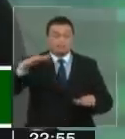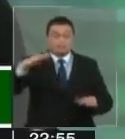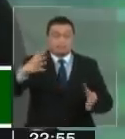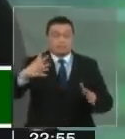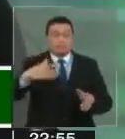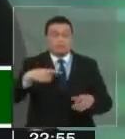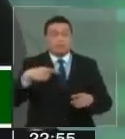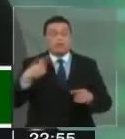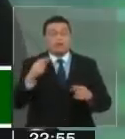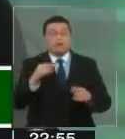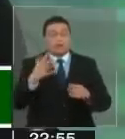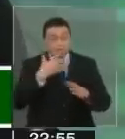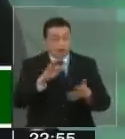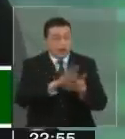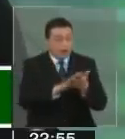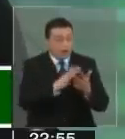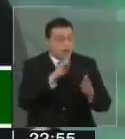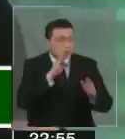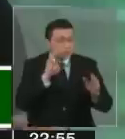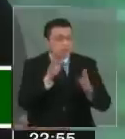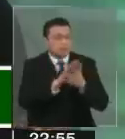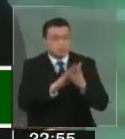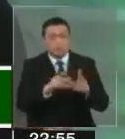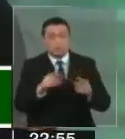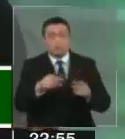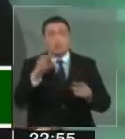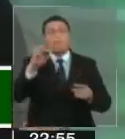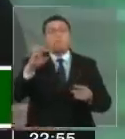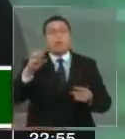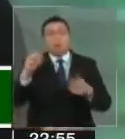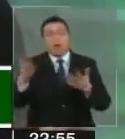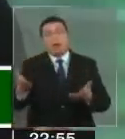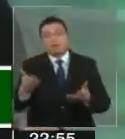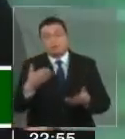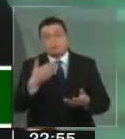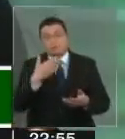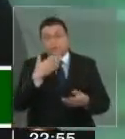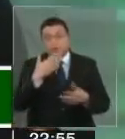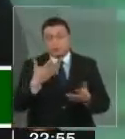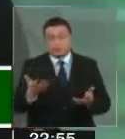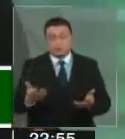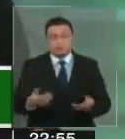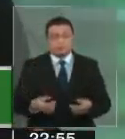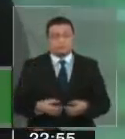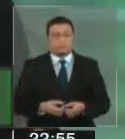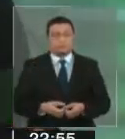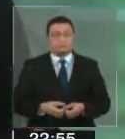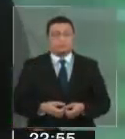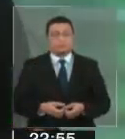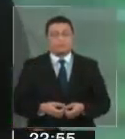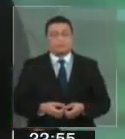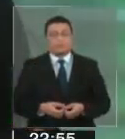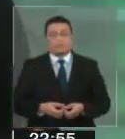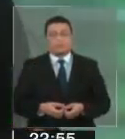la Paito, la Margarita, bueno, su papá, pero que claro, es de mi generación.